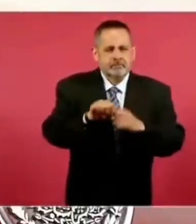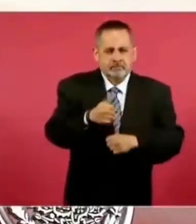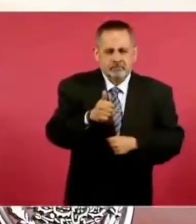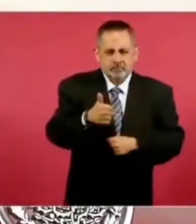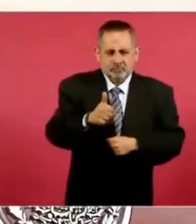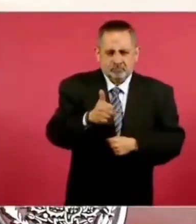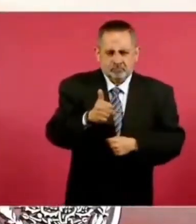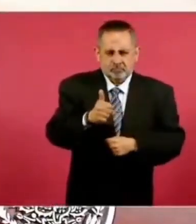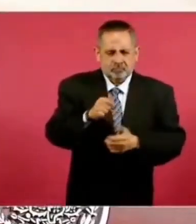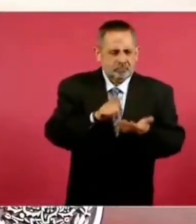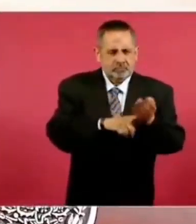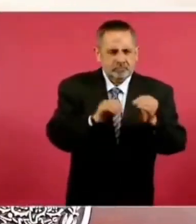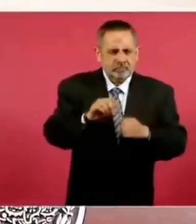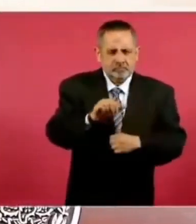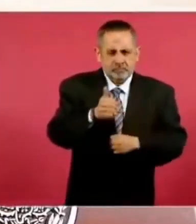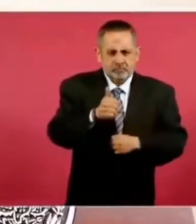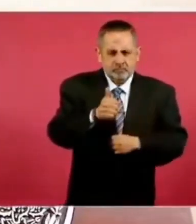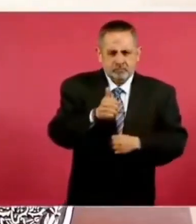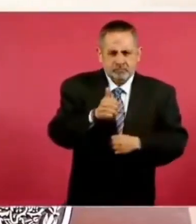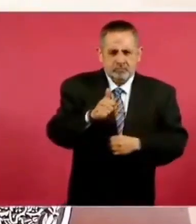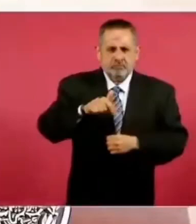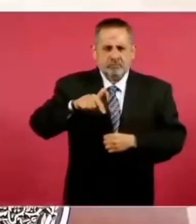¿sí? 12,